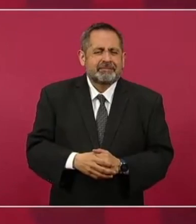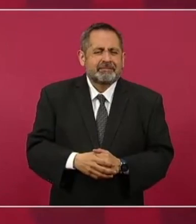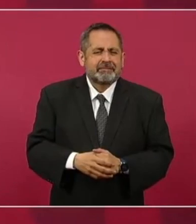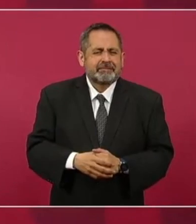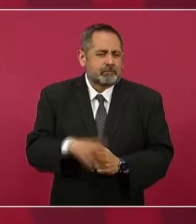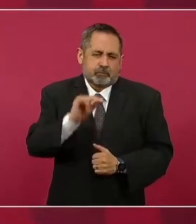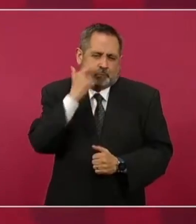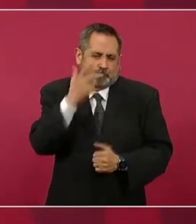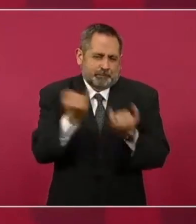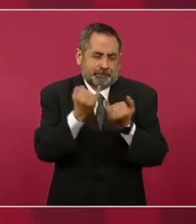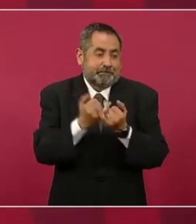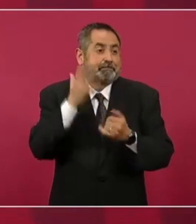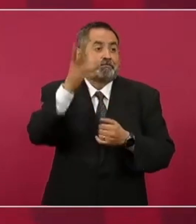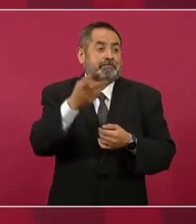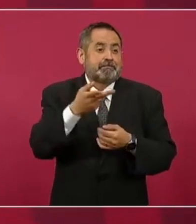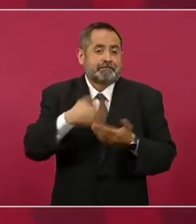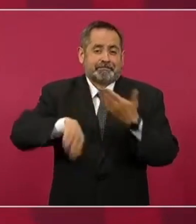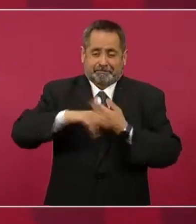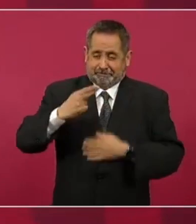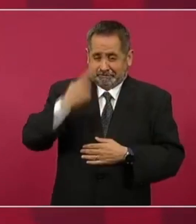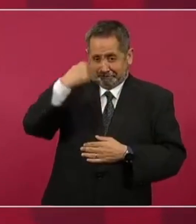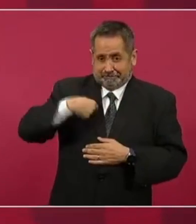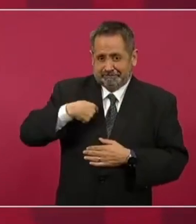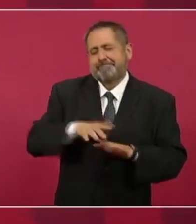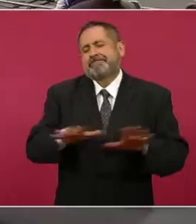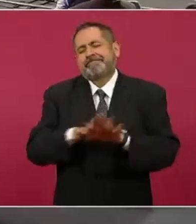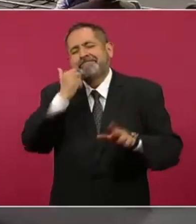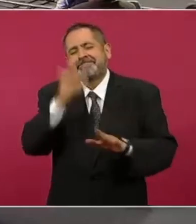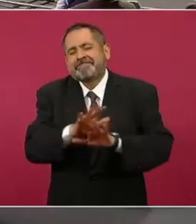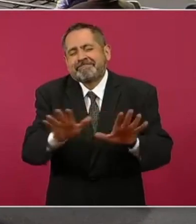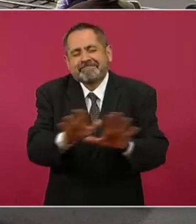pues no quiero tampoco así, ¿no? ¿Para qué les estacha?